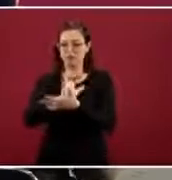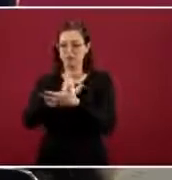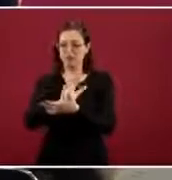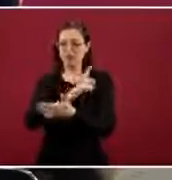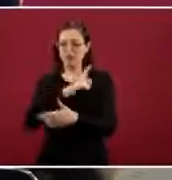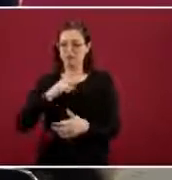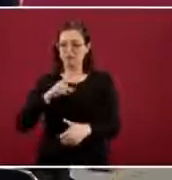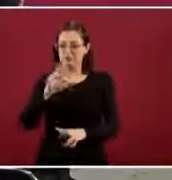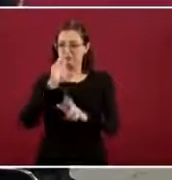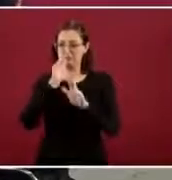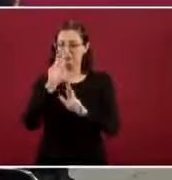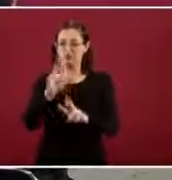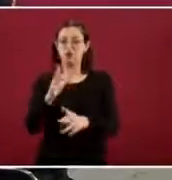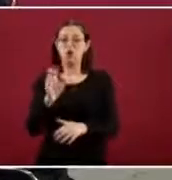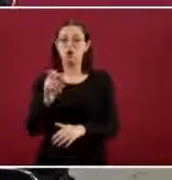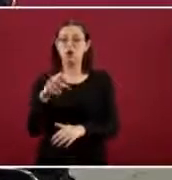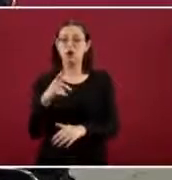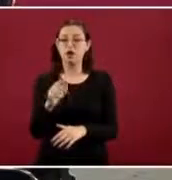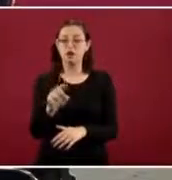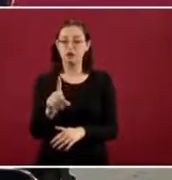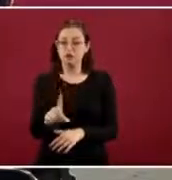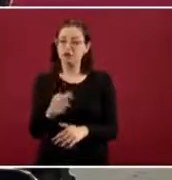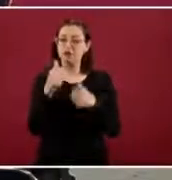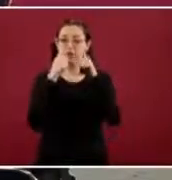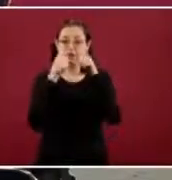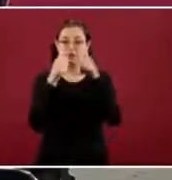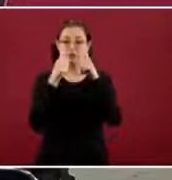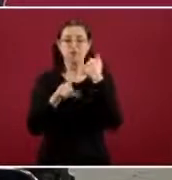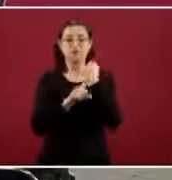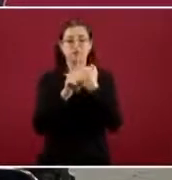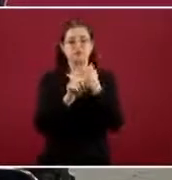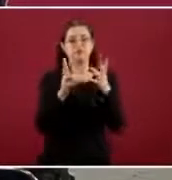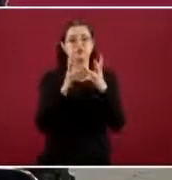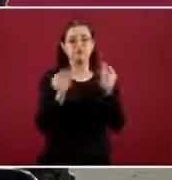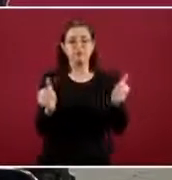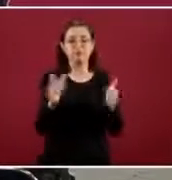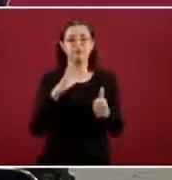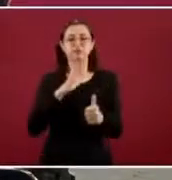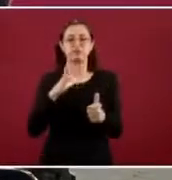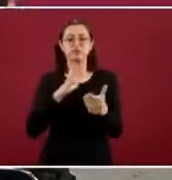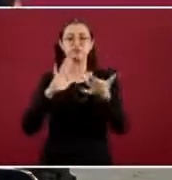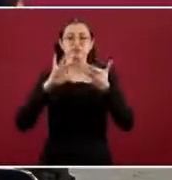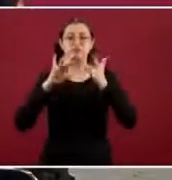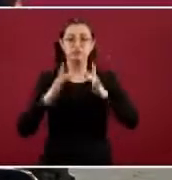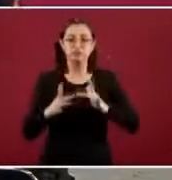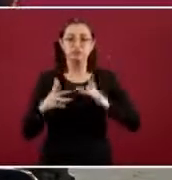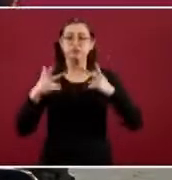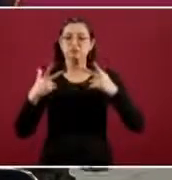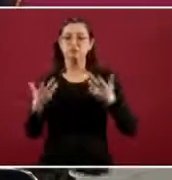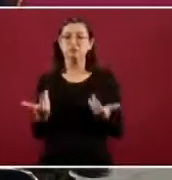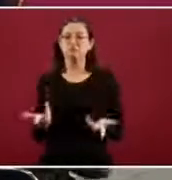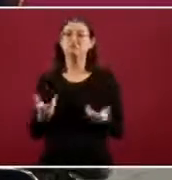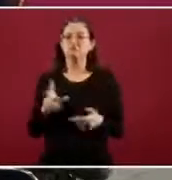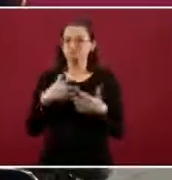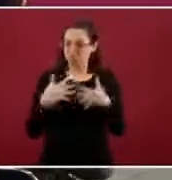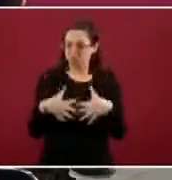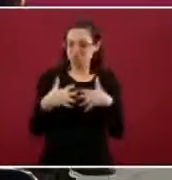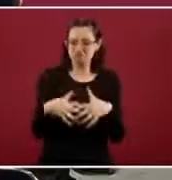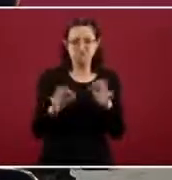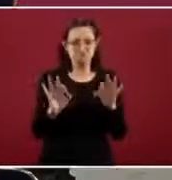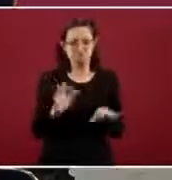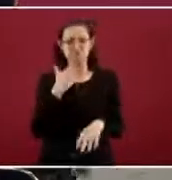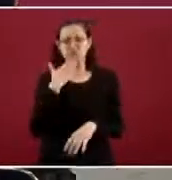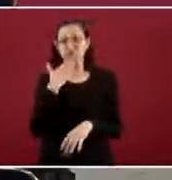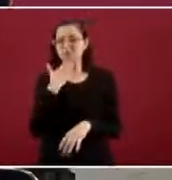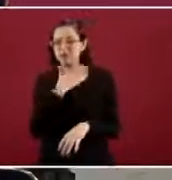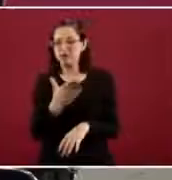que atiende los casos. En muchos casos lo resolvemos de inmediato porque tenemos, digamos, como una red bastante aceitada, por decirlo así, en términos de